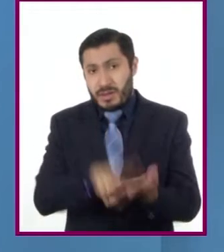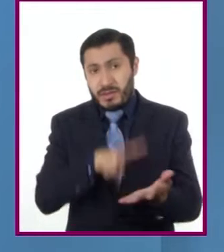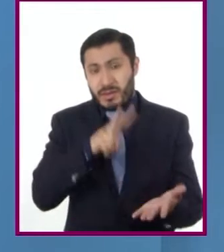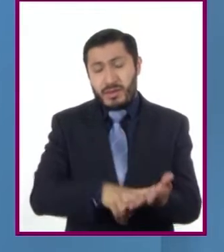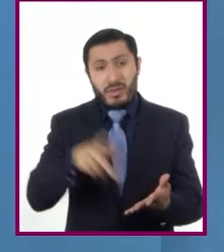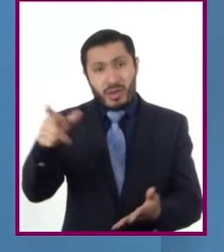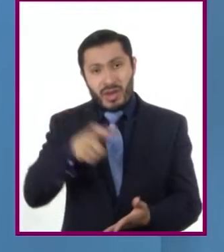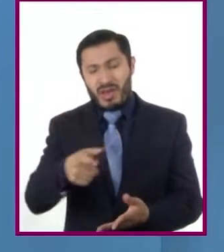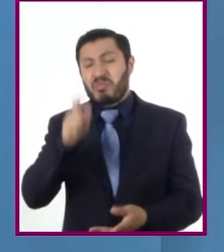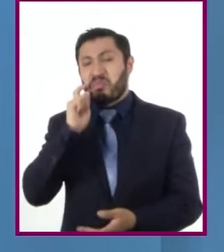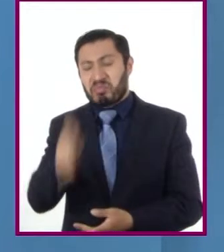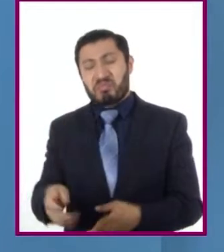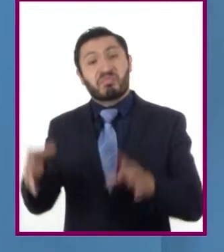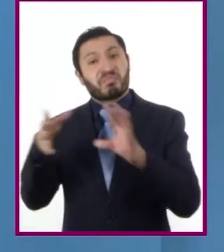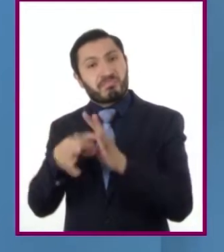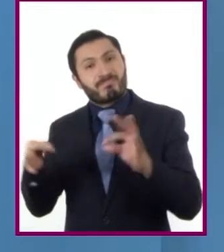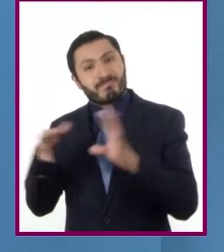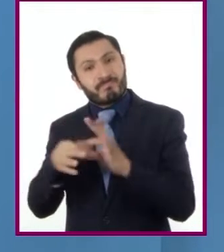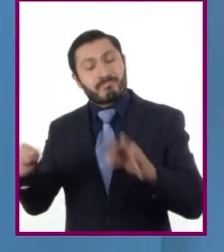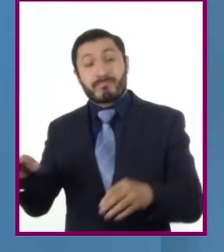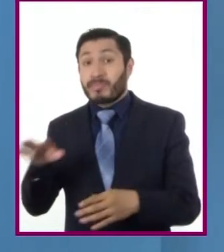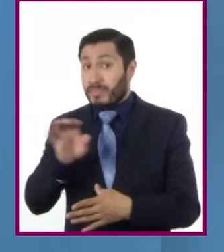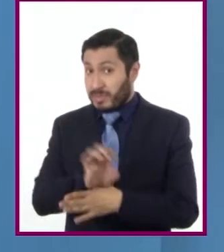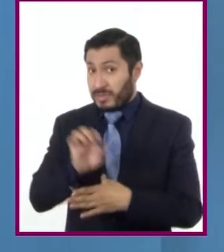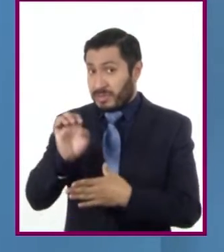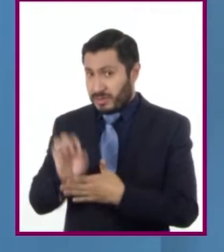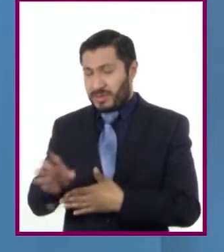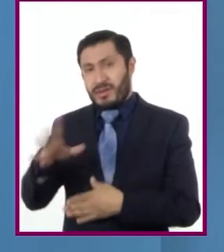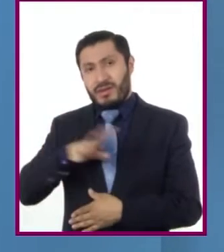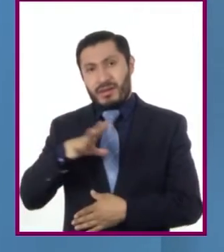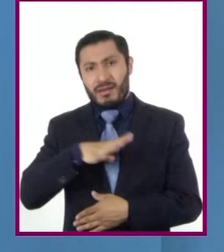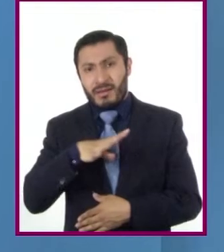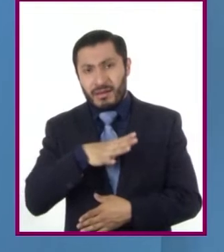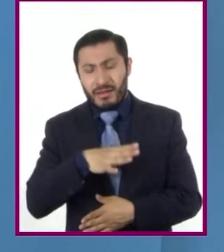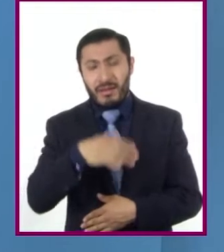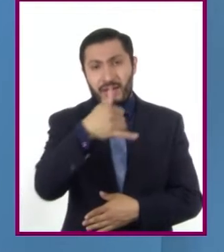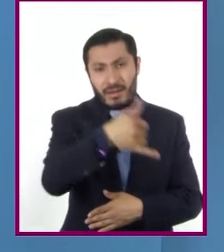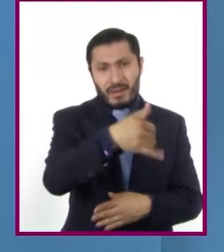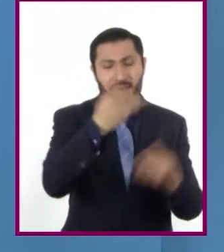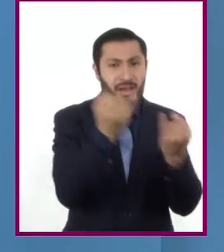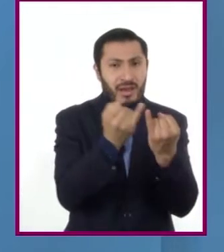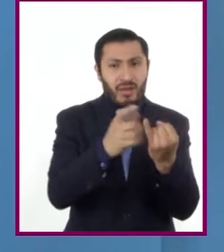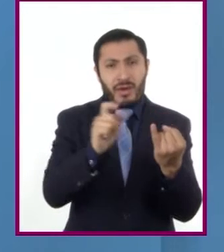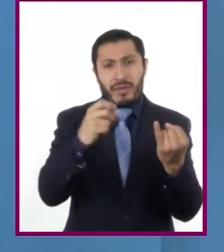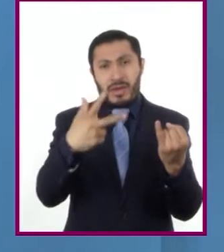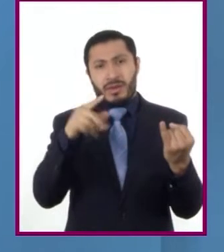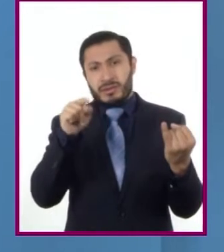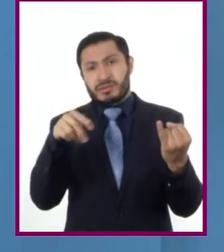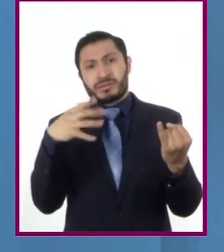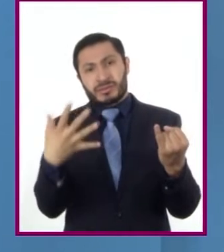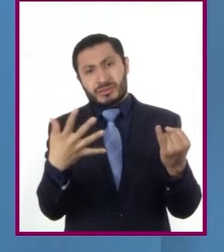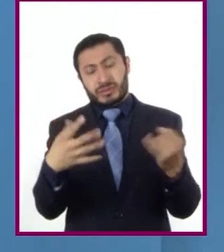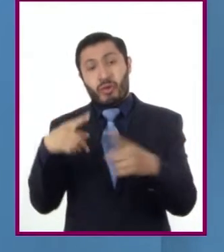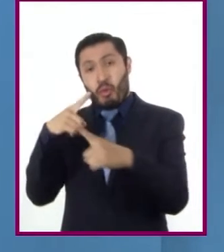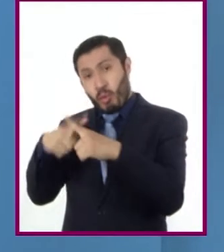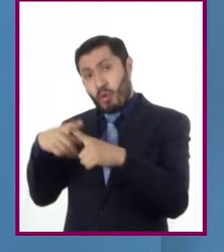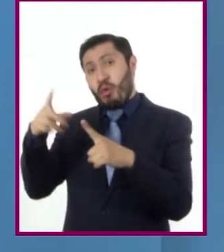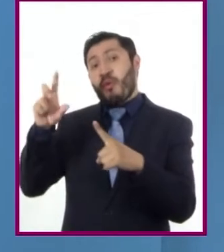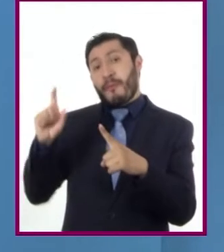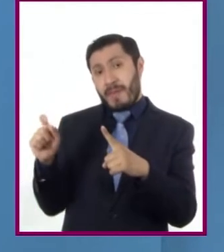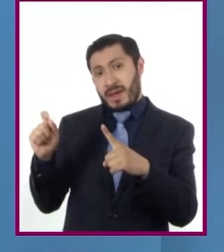x en la expresión. Por lo tanto, tenemos la expresión y igual a 28.5 por